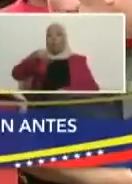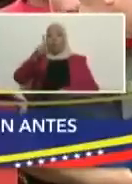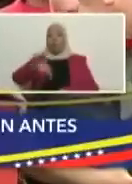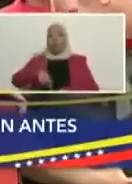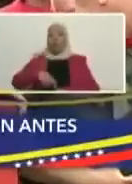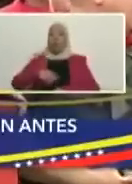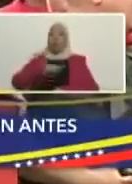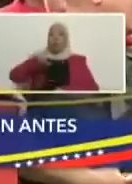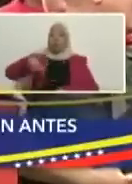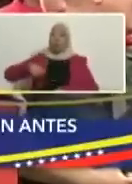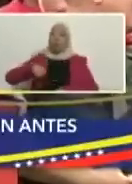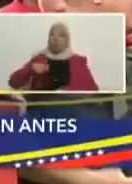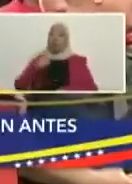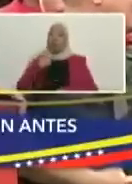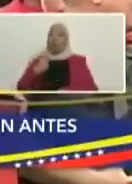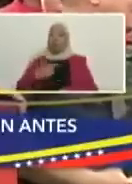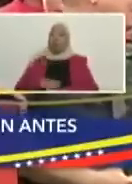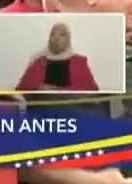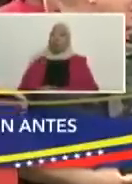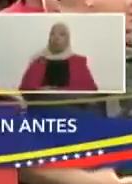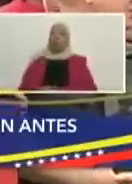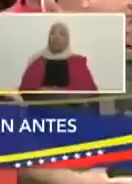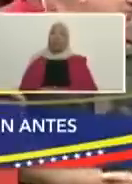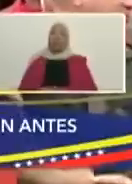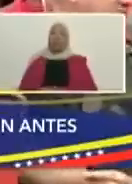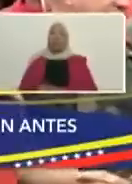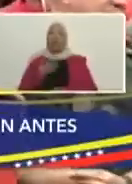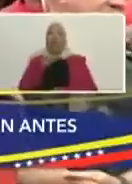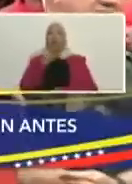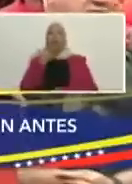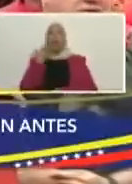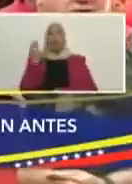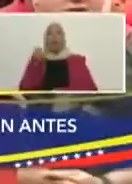Nos dijo a nosotros, muchachos,